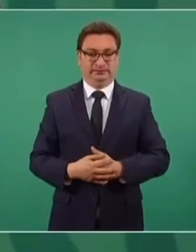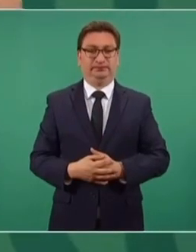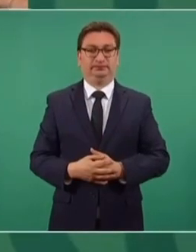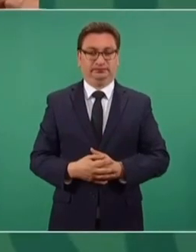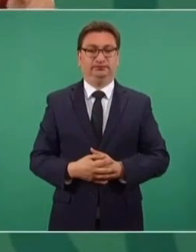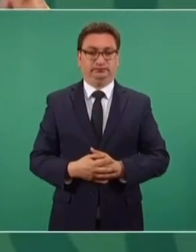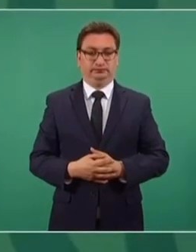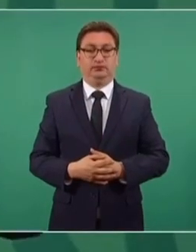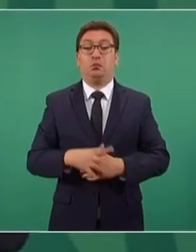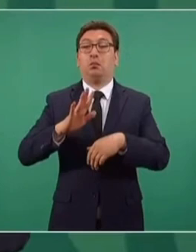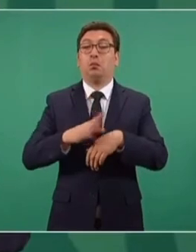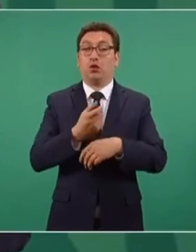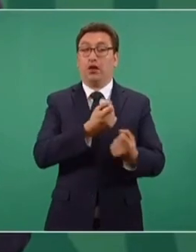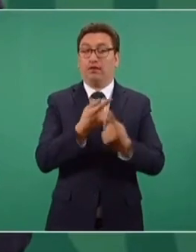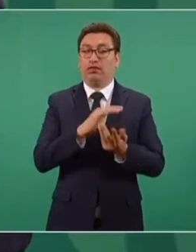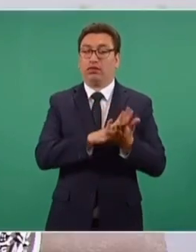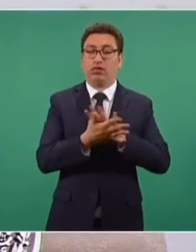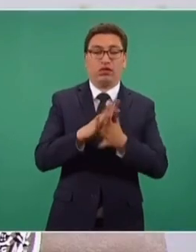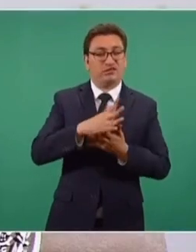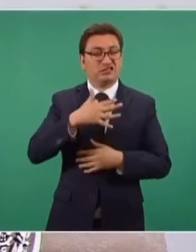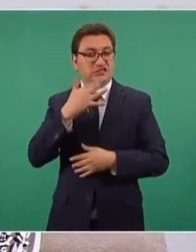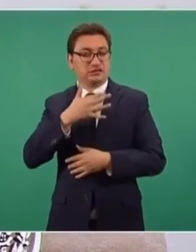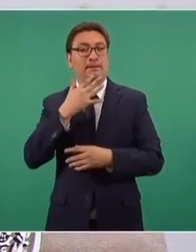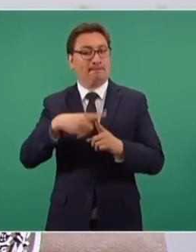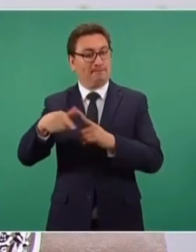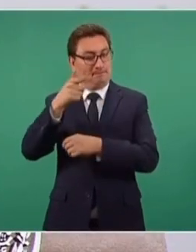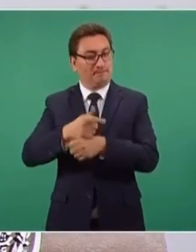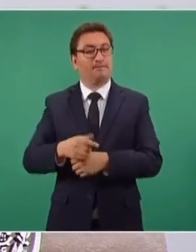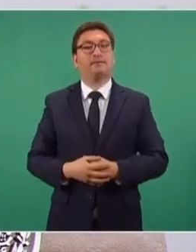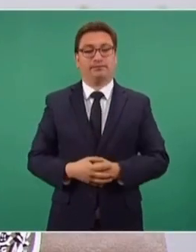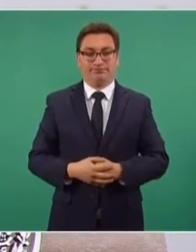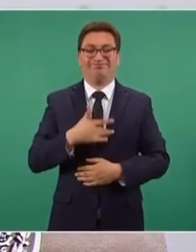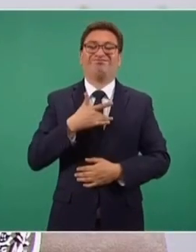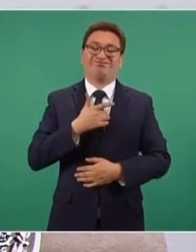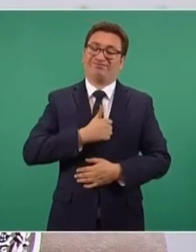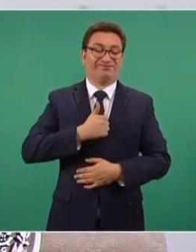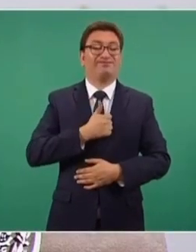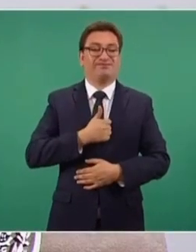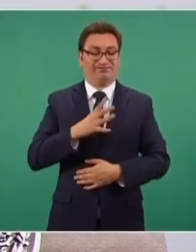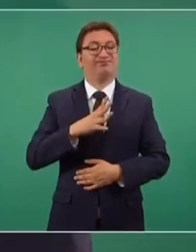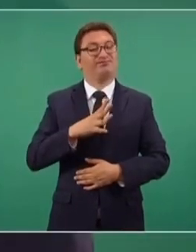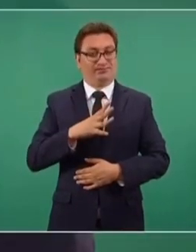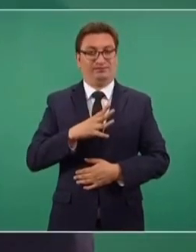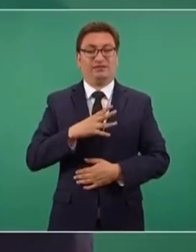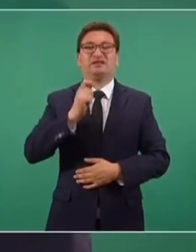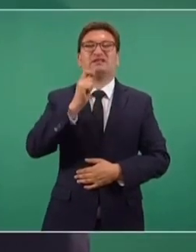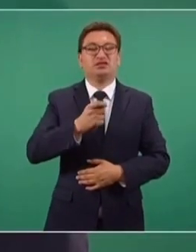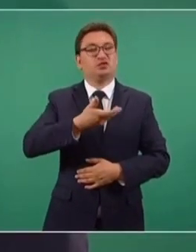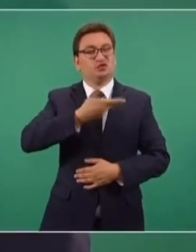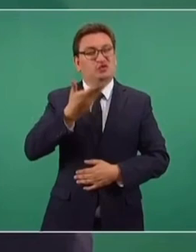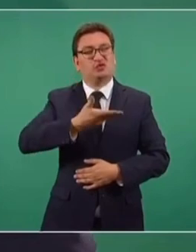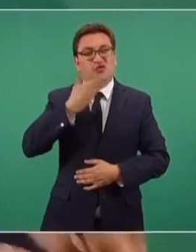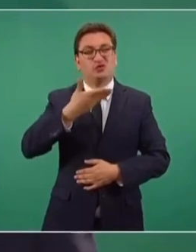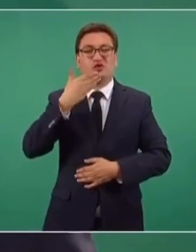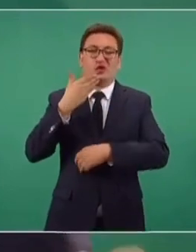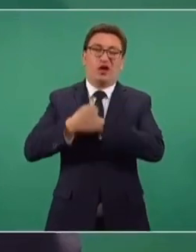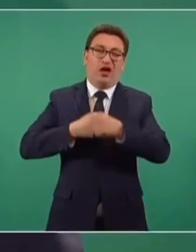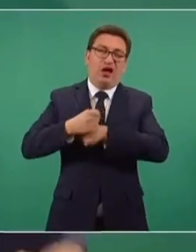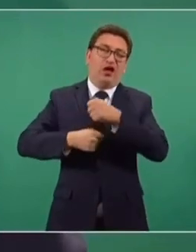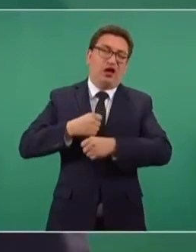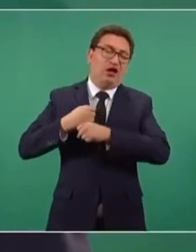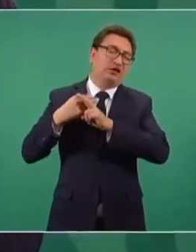por relaciones de complicidad que se dan, desgraciadamente. Vicios